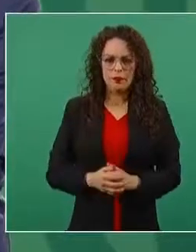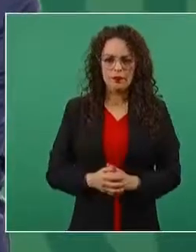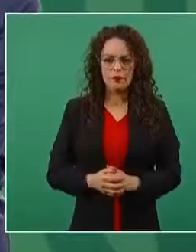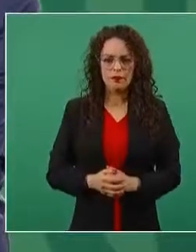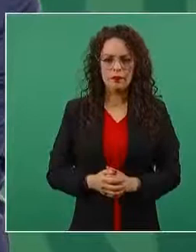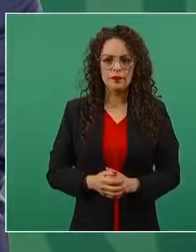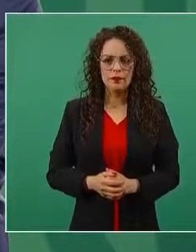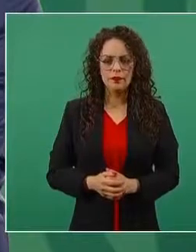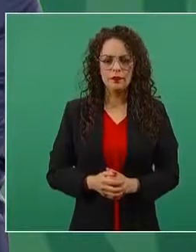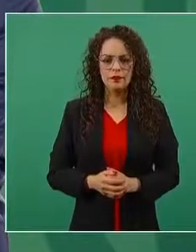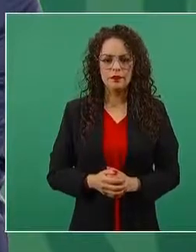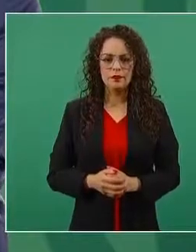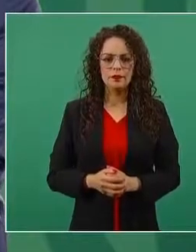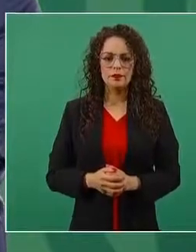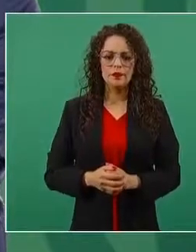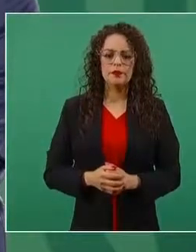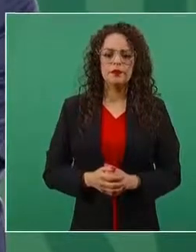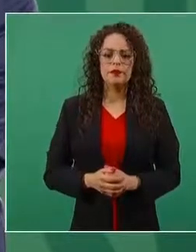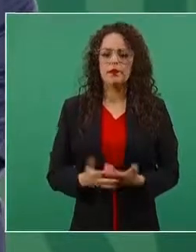le